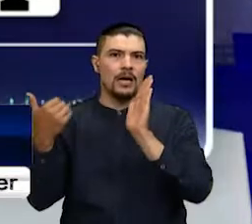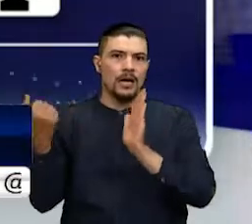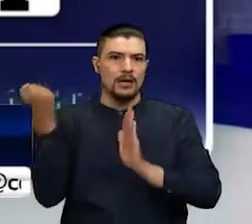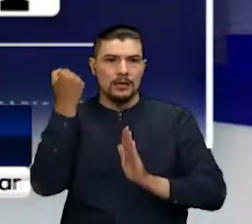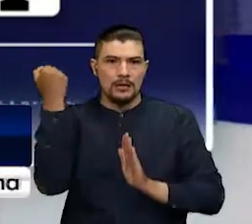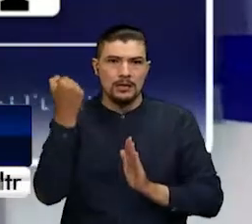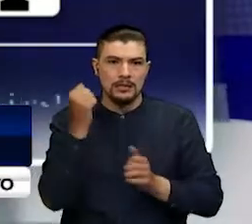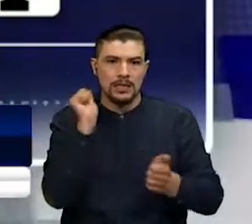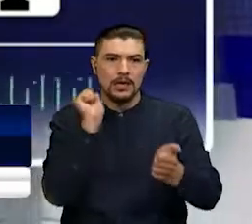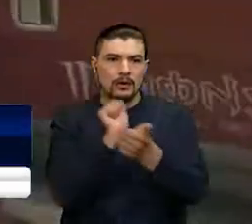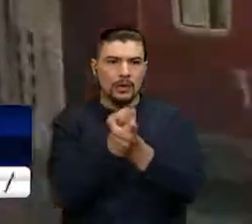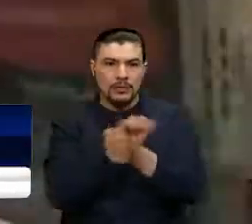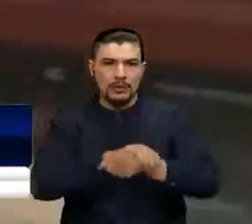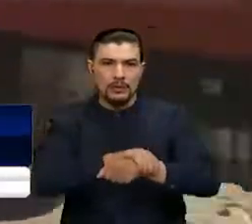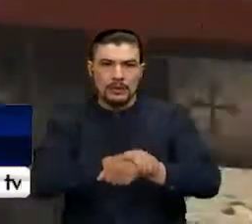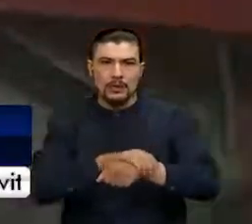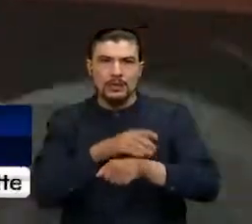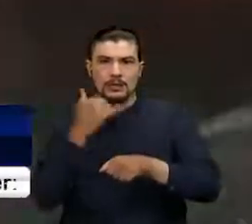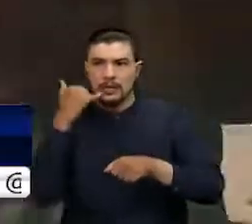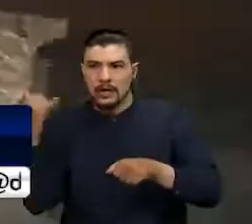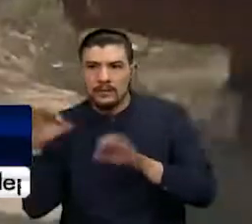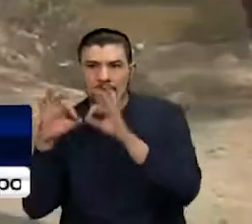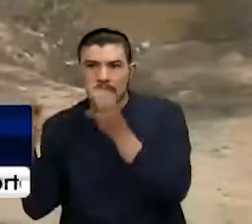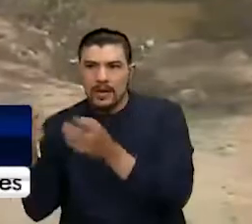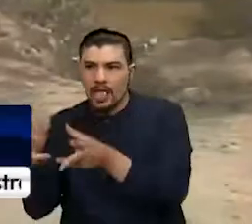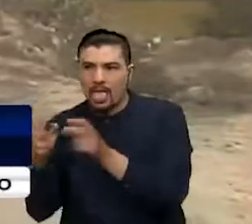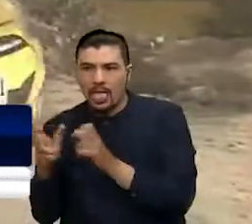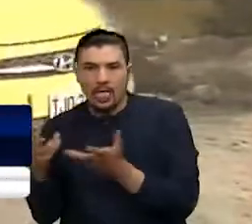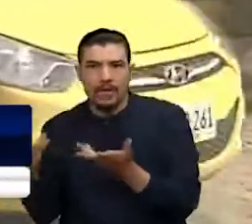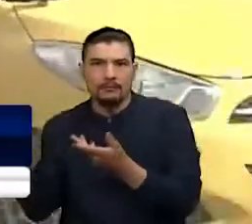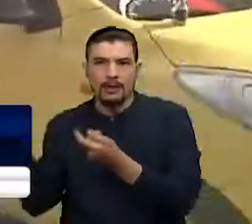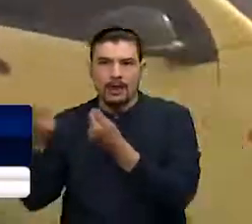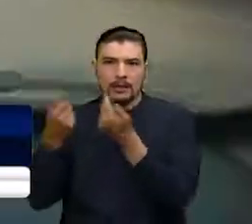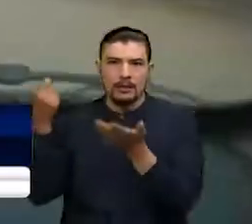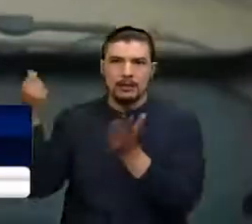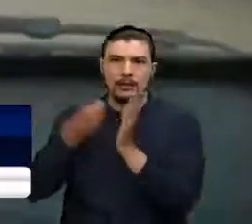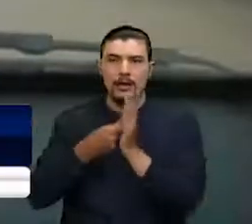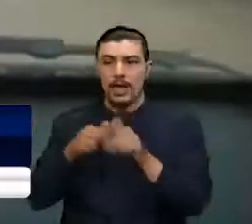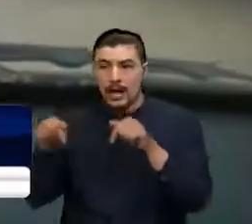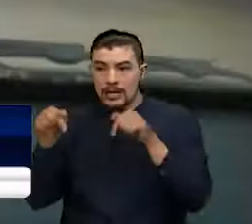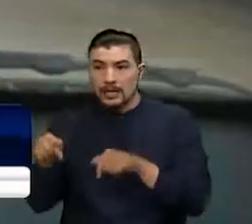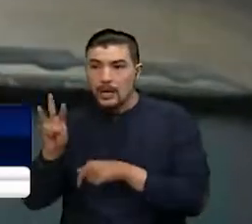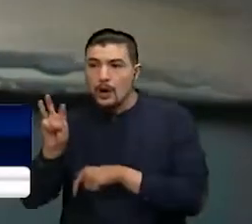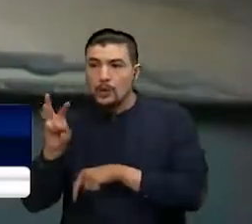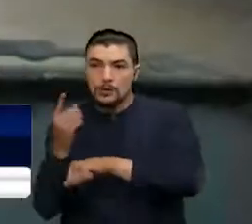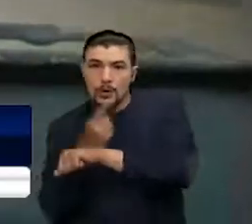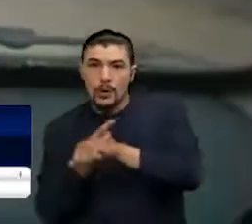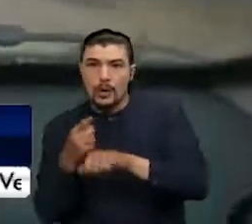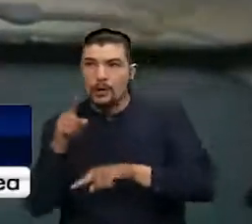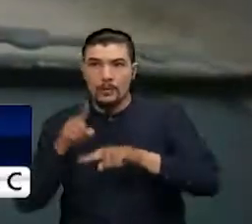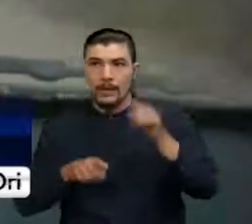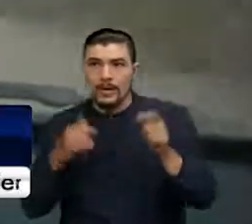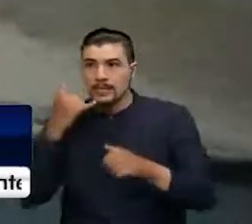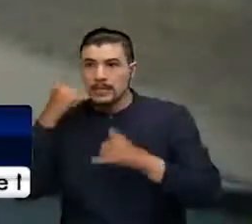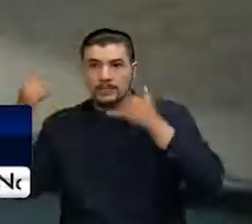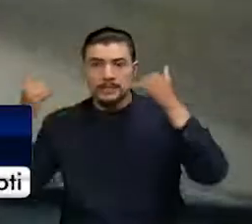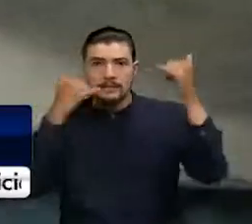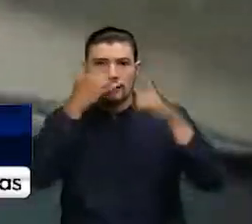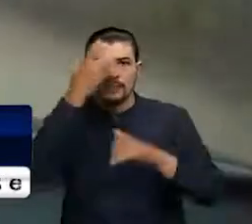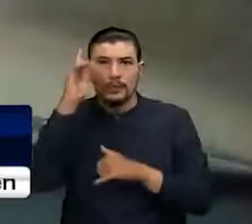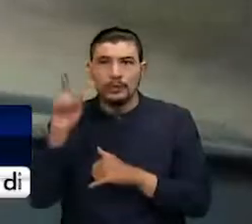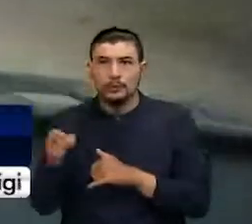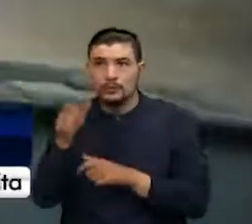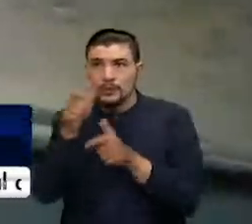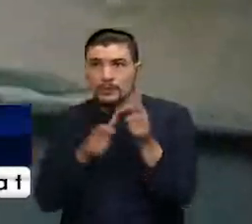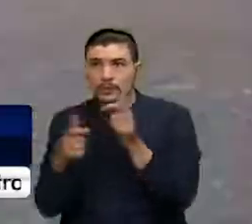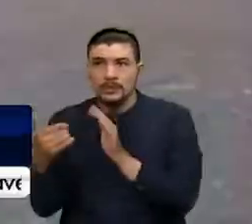amenaza de secuestro, de retención. Por más de 8 horas se encontraron en este lugar sin poder realizar ningún tipo de llamadas debido a las